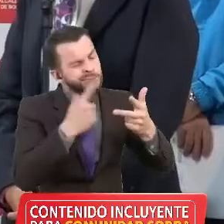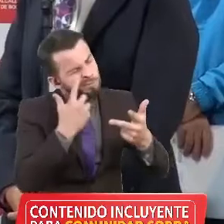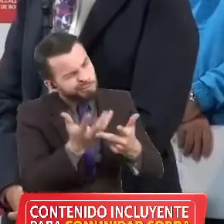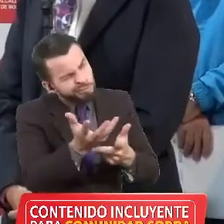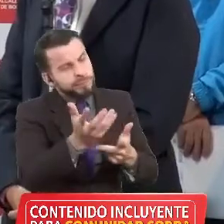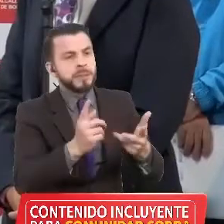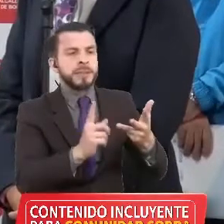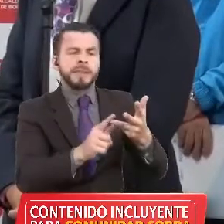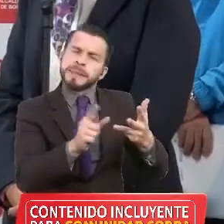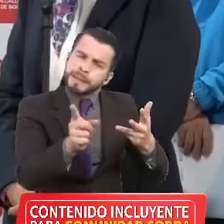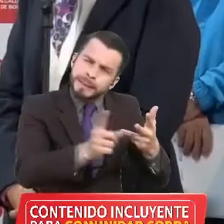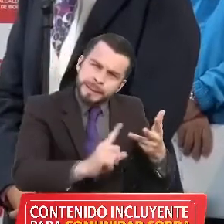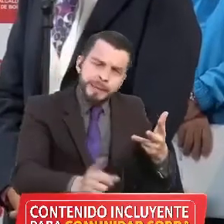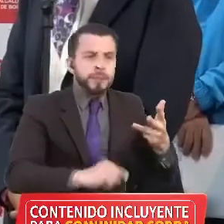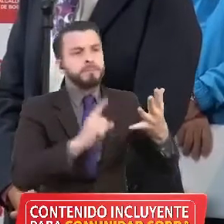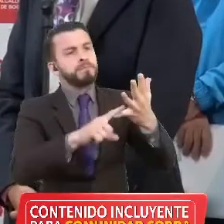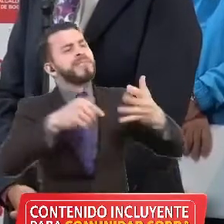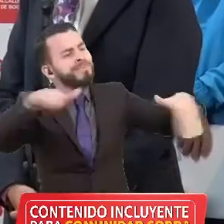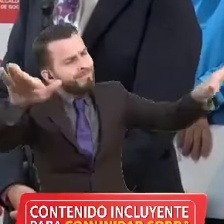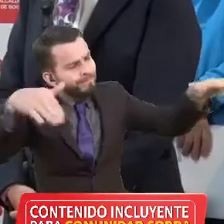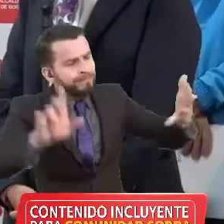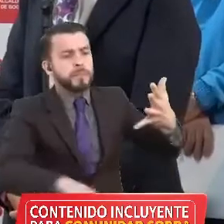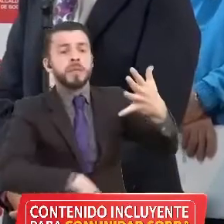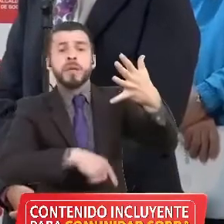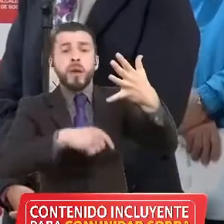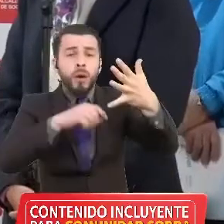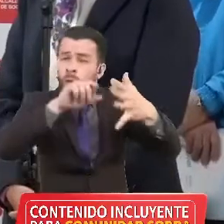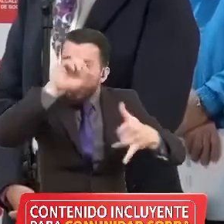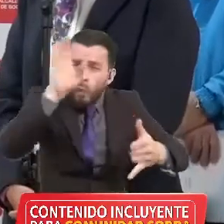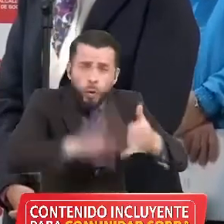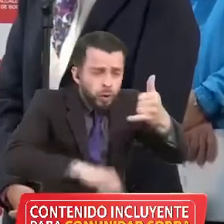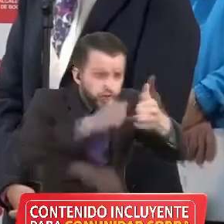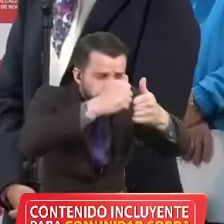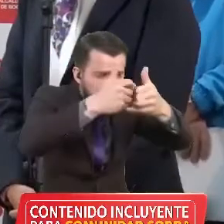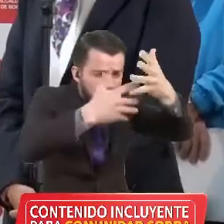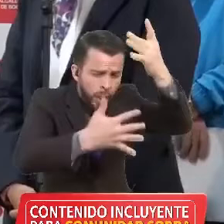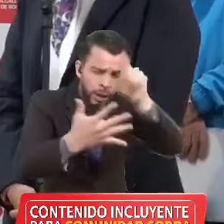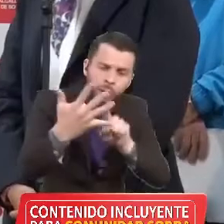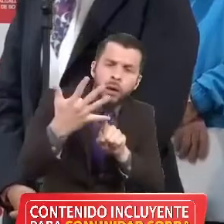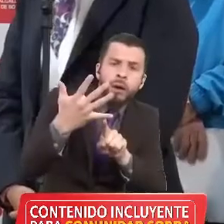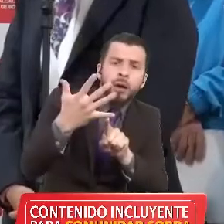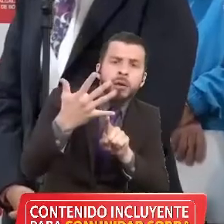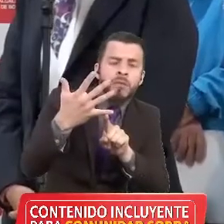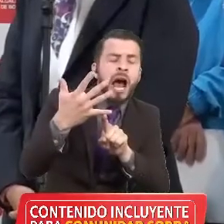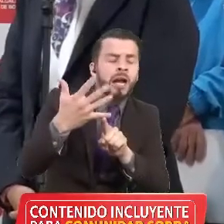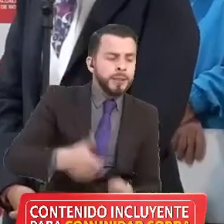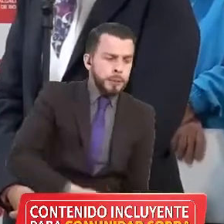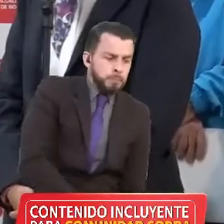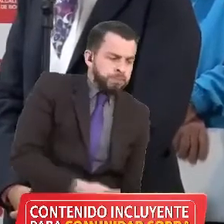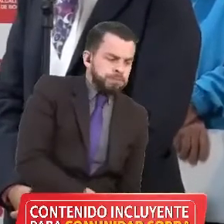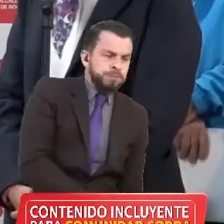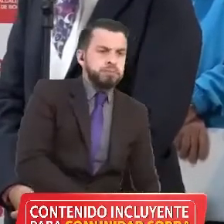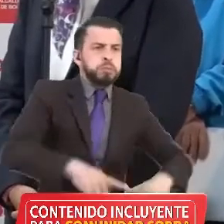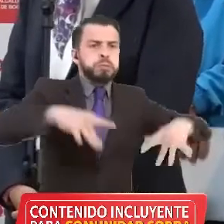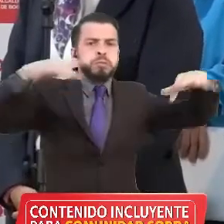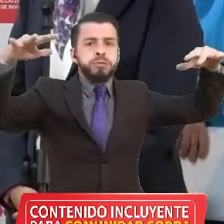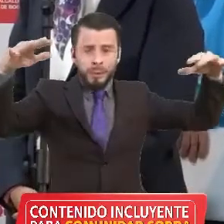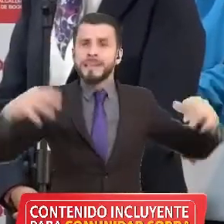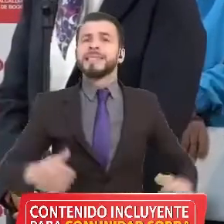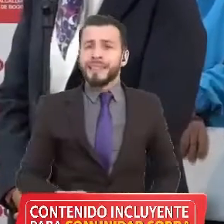disuasión primero antes de utilizar la fuerza y quiero saludar la labor de los personeros de